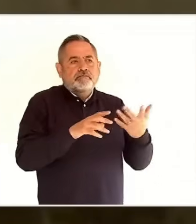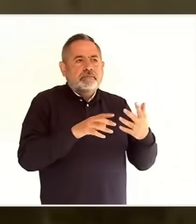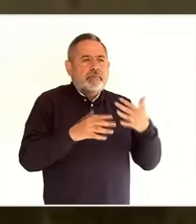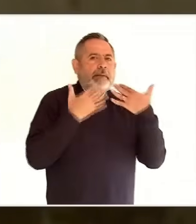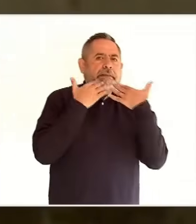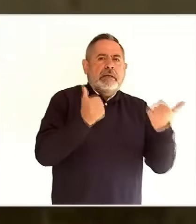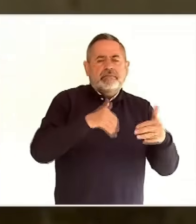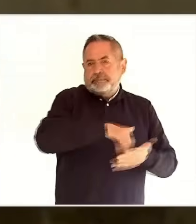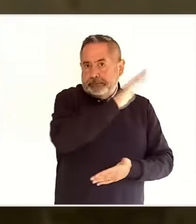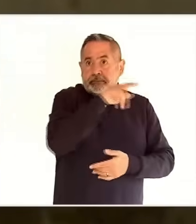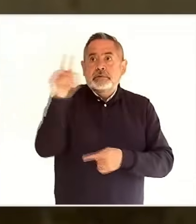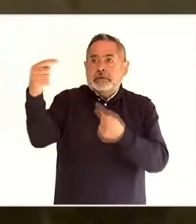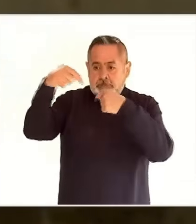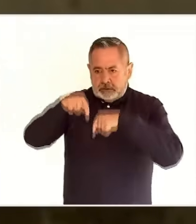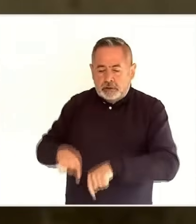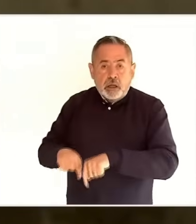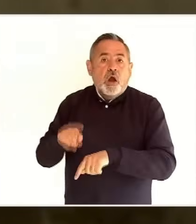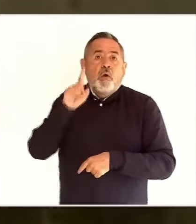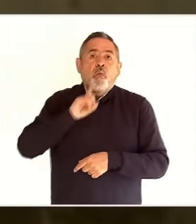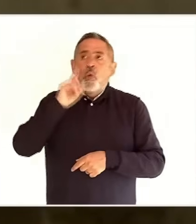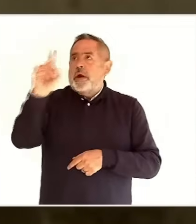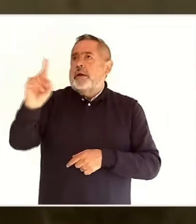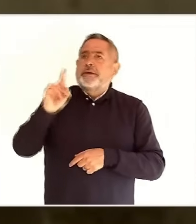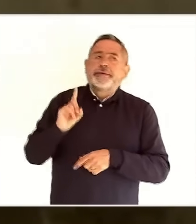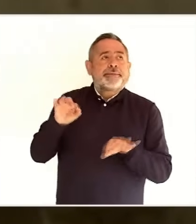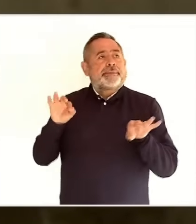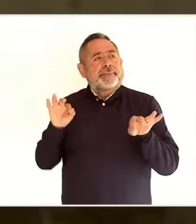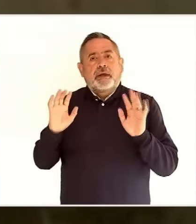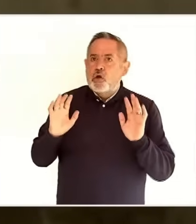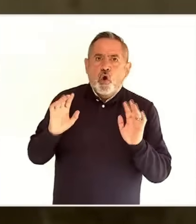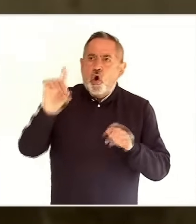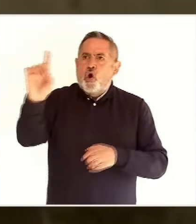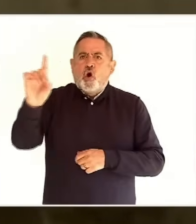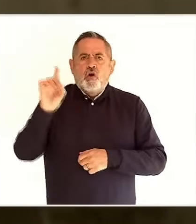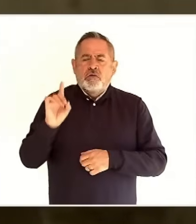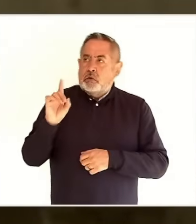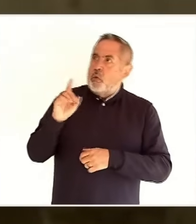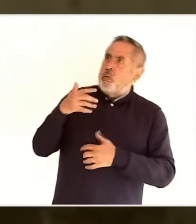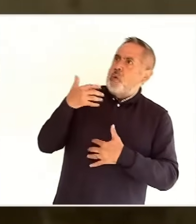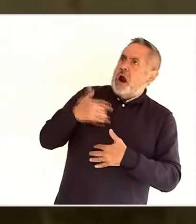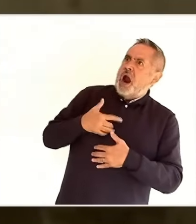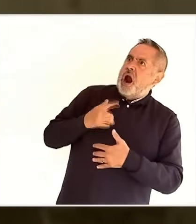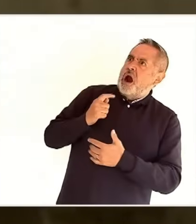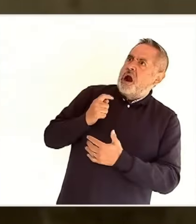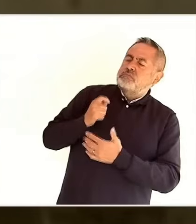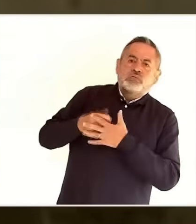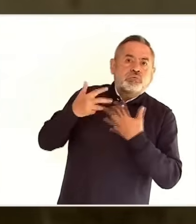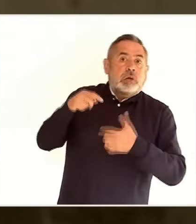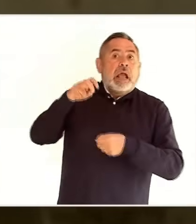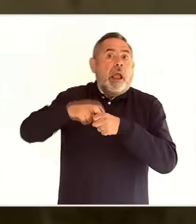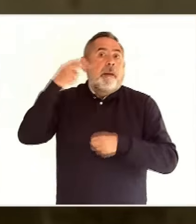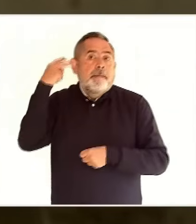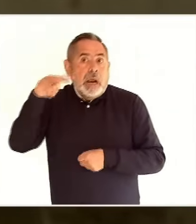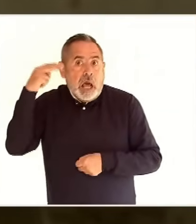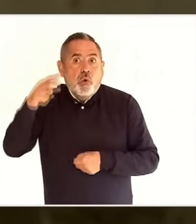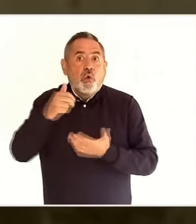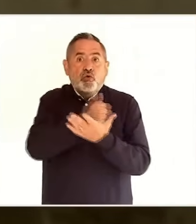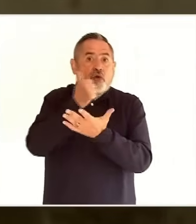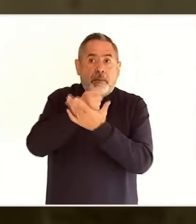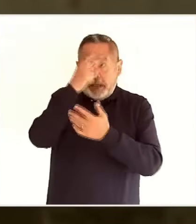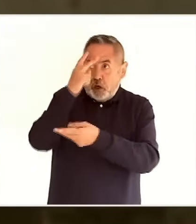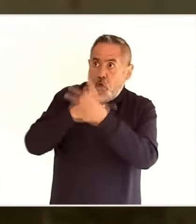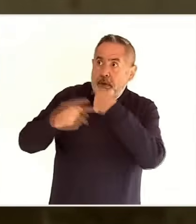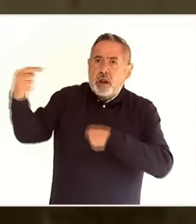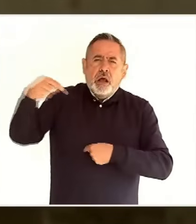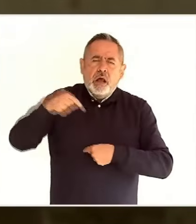no volvió simplemente una mujer, regresó un símbolo. En Veracruz y en la Ciudad de México,